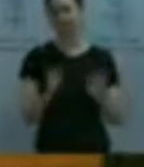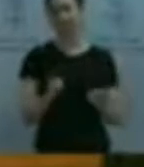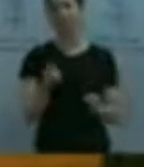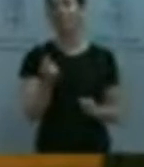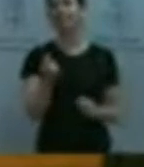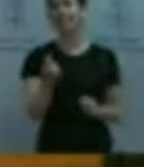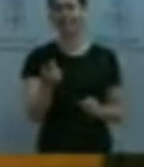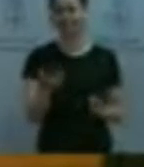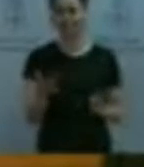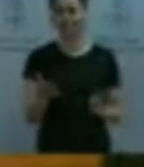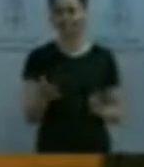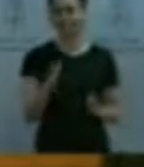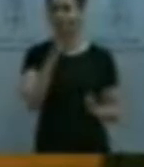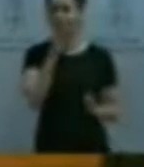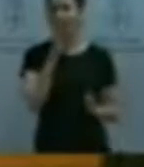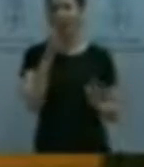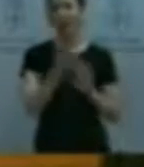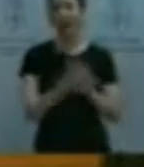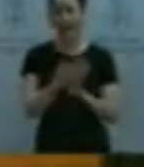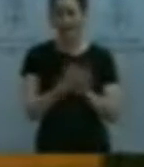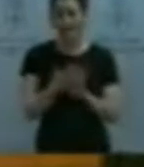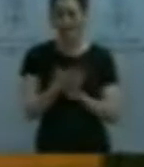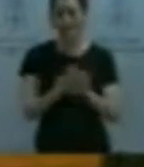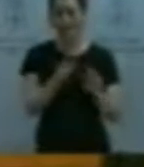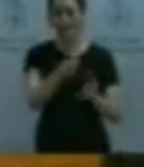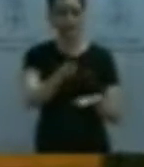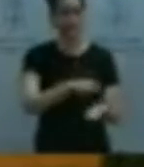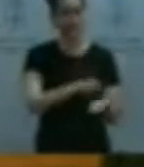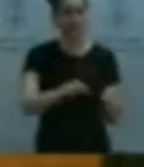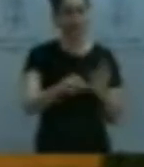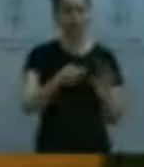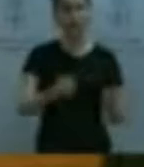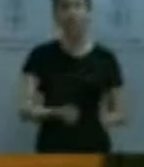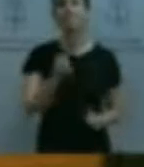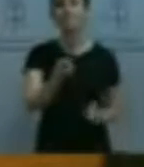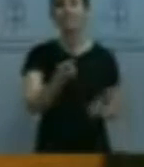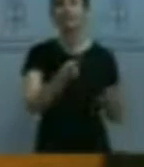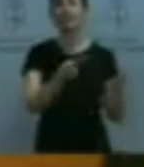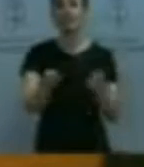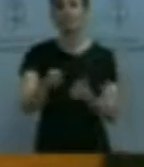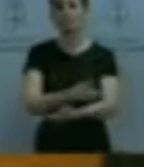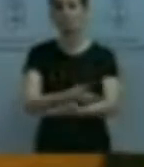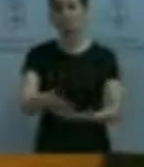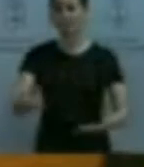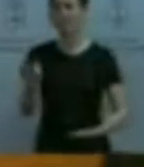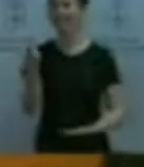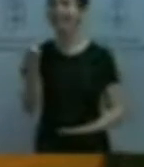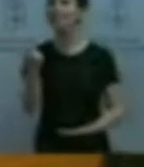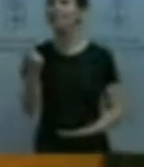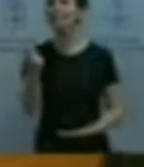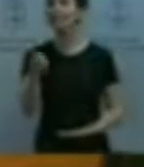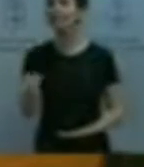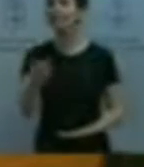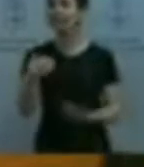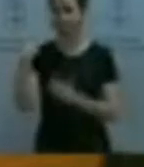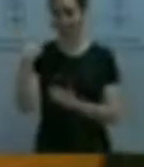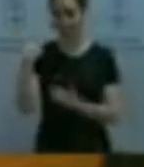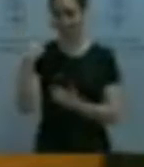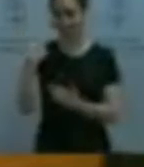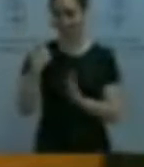ustedes eliminan 1.600 millones de pesetas de gastos de funcionamiento. Bueno, en fin, yo no parece que tengan muy